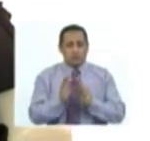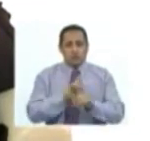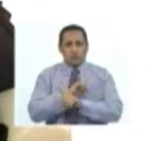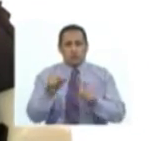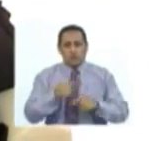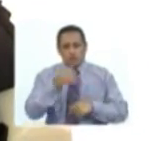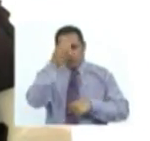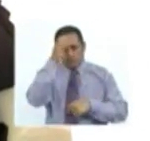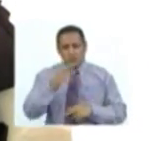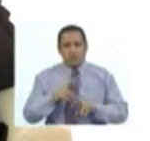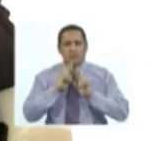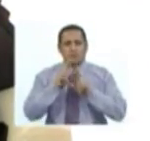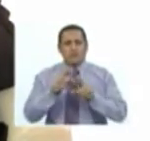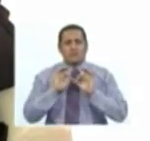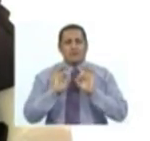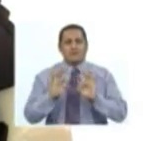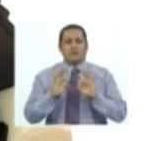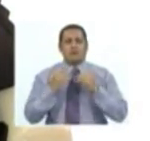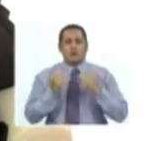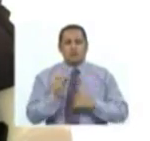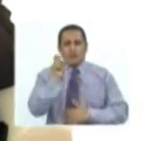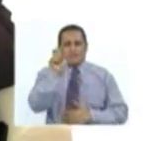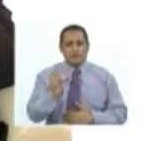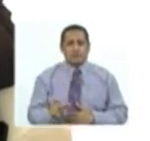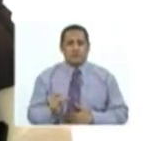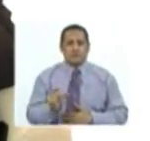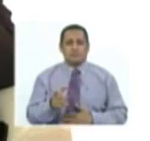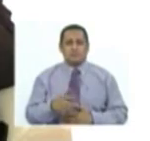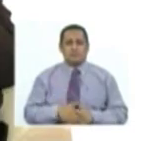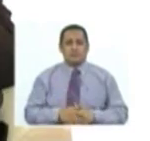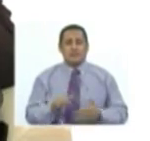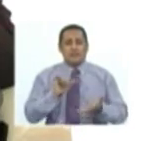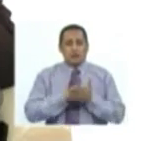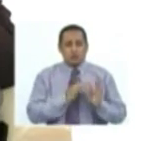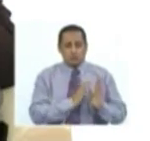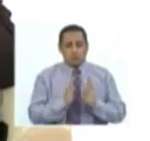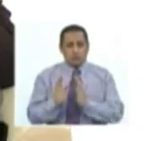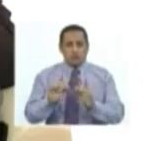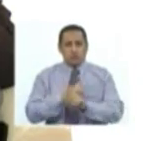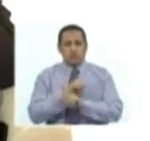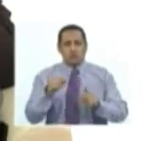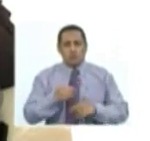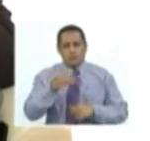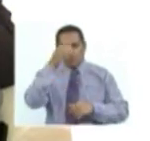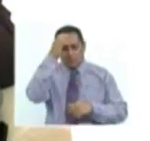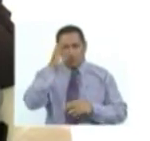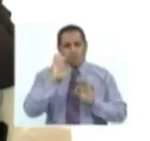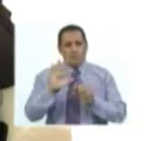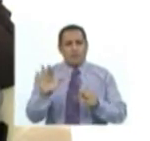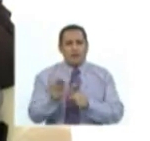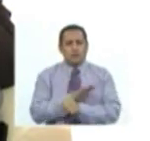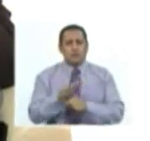de responder eficazmente a un ciudadano, que un proceso no esté en capacidad de responder